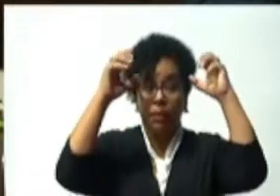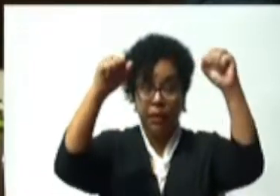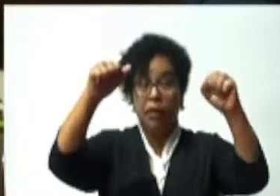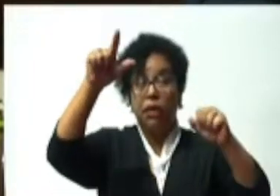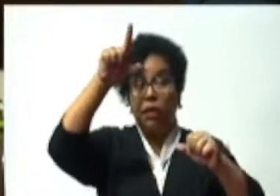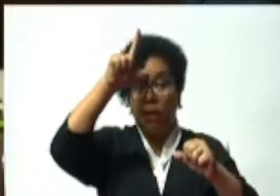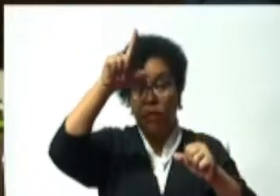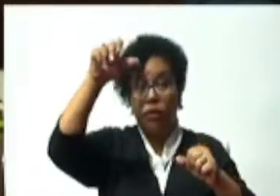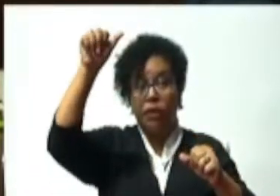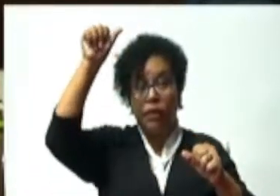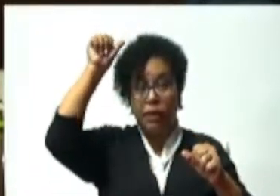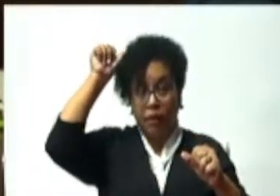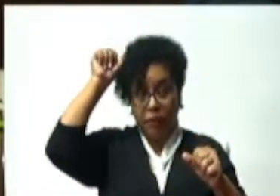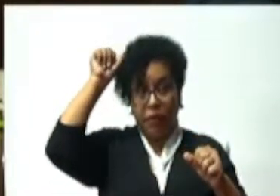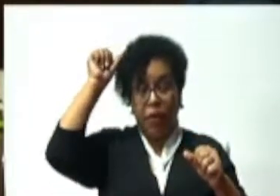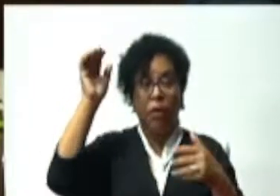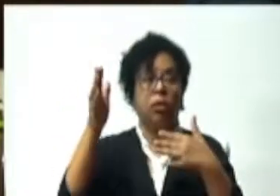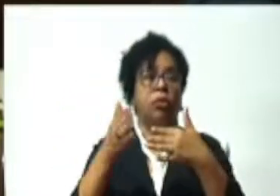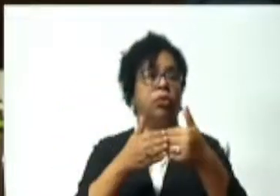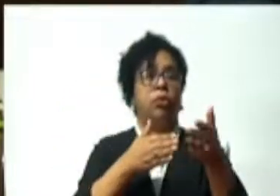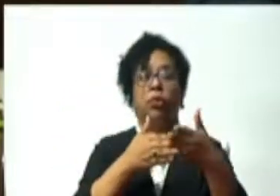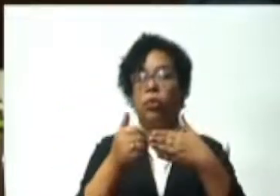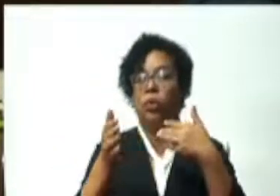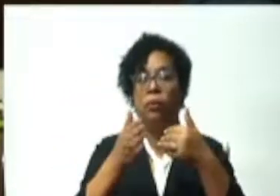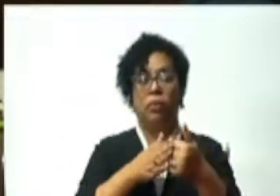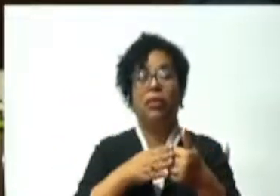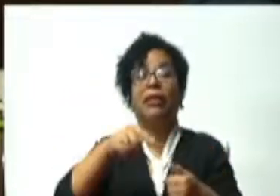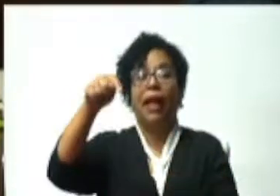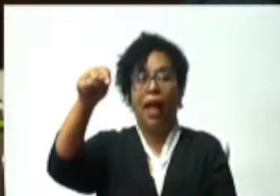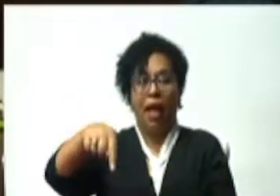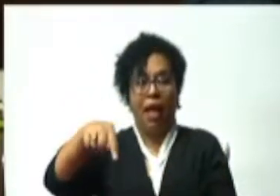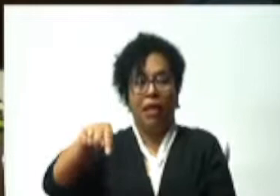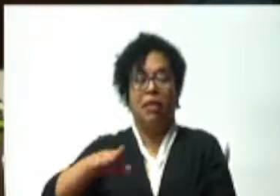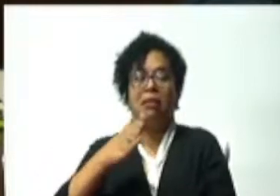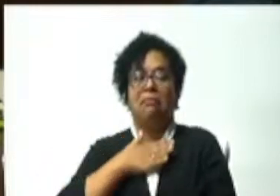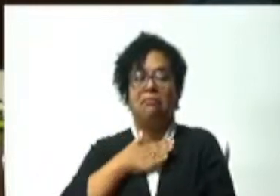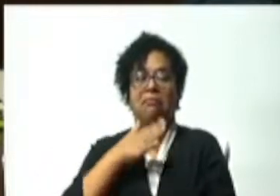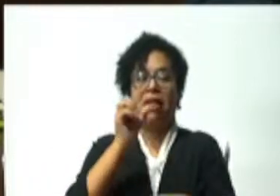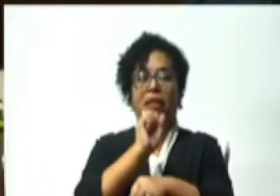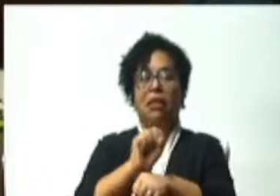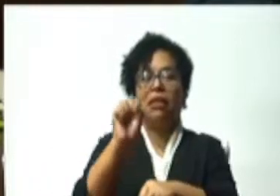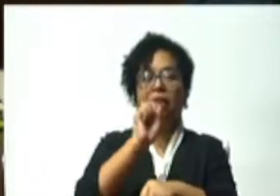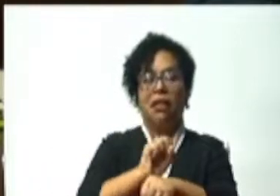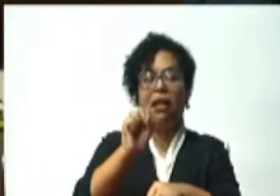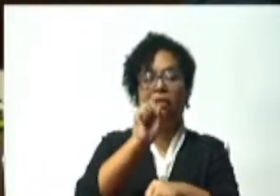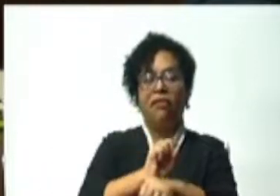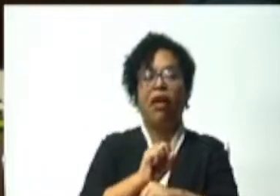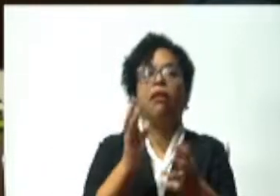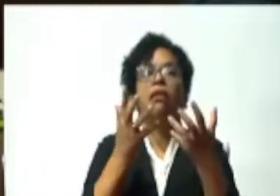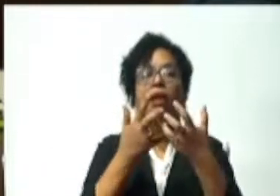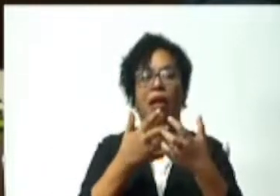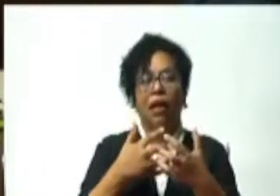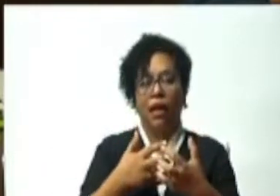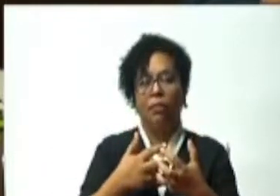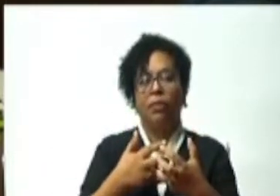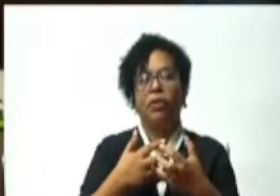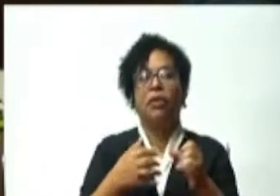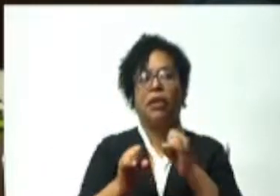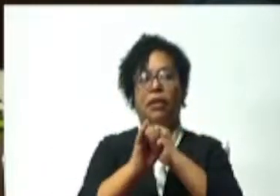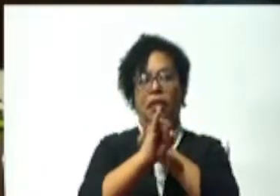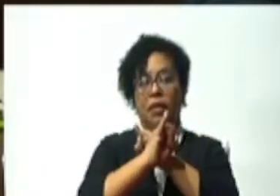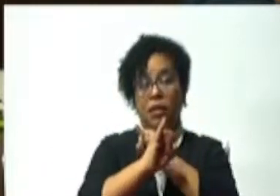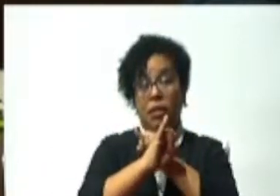nosotros desempeñamos aquí funciones institucionales que mientras yo esté sentado en esta